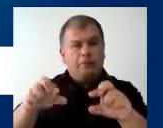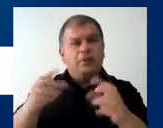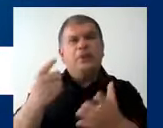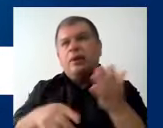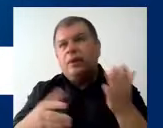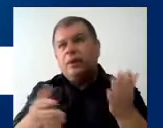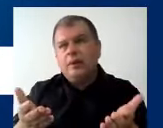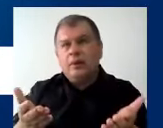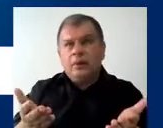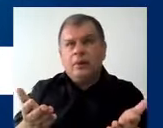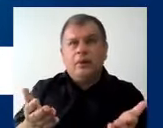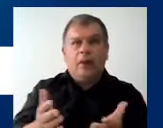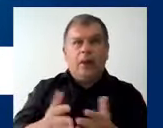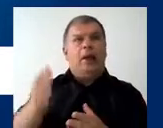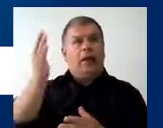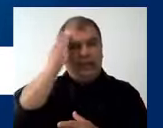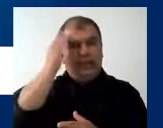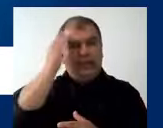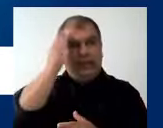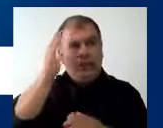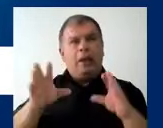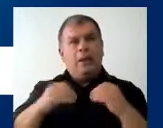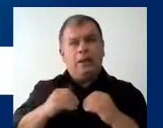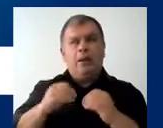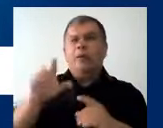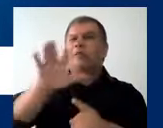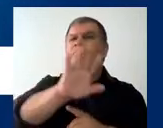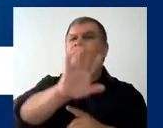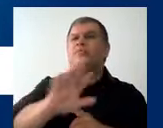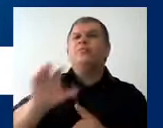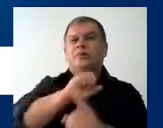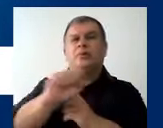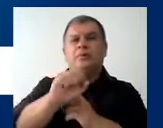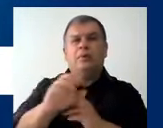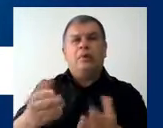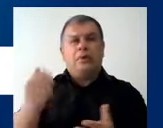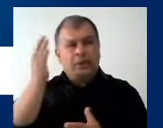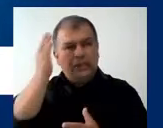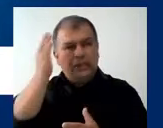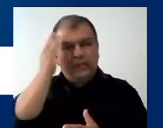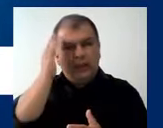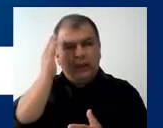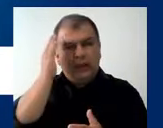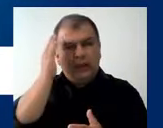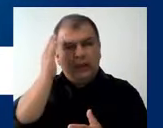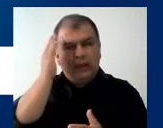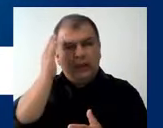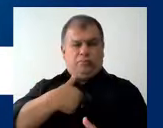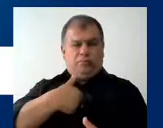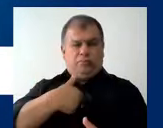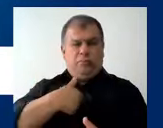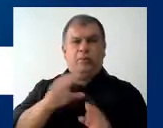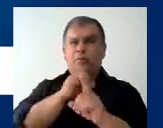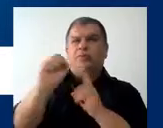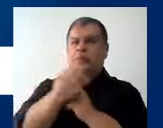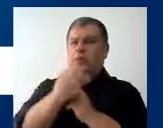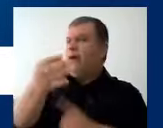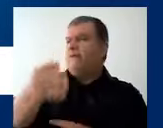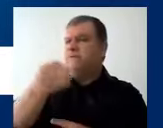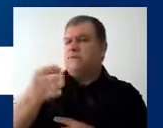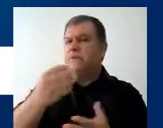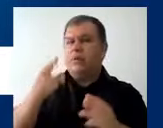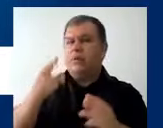poder tomar conciencia de la situación en la que se encuentran, tomar conciencia de nosotros como sociedad, si realmente